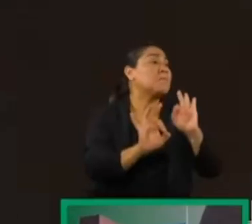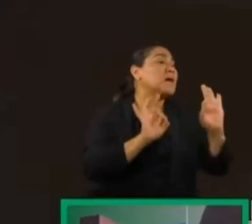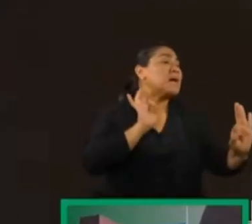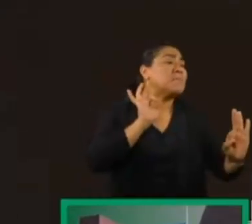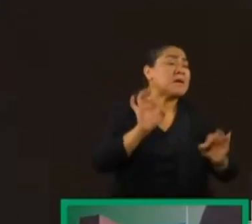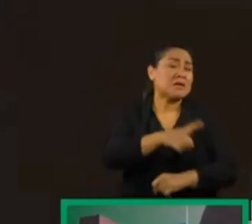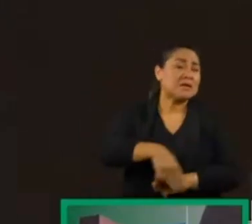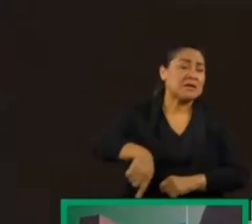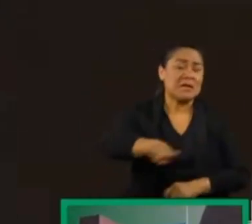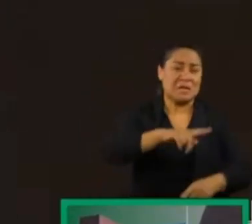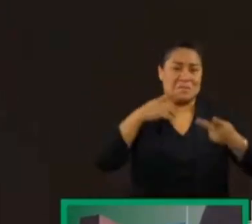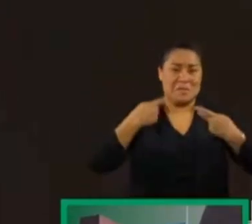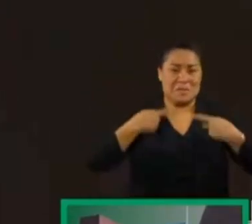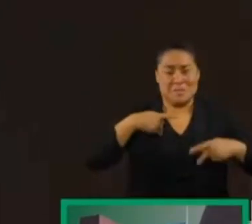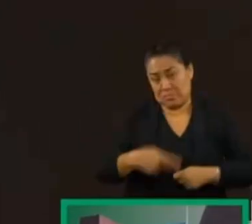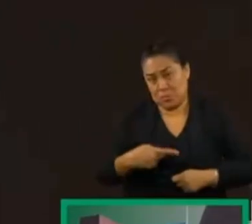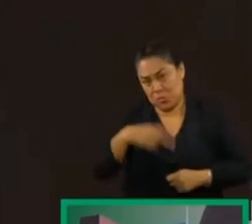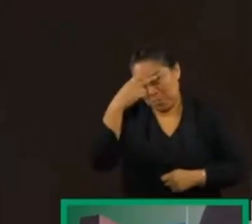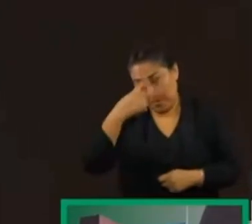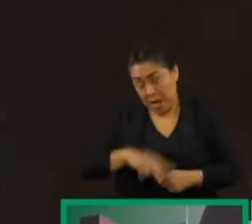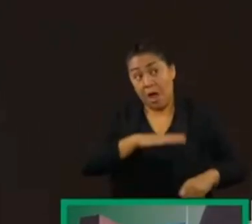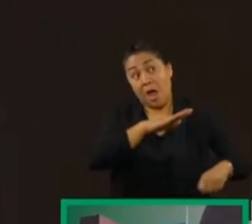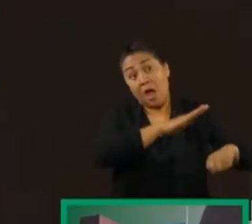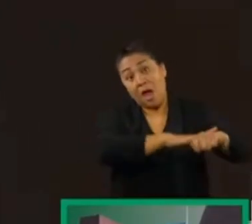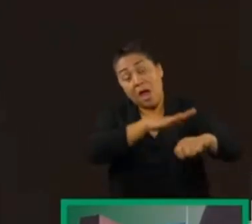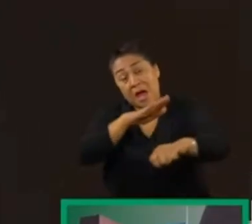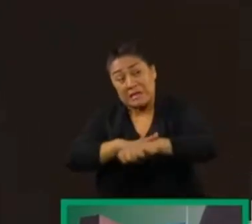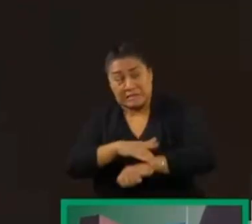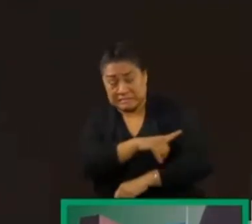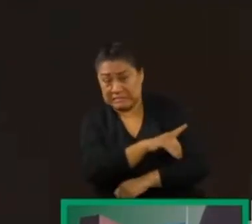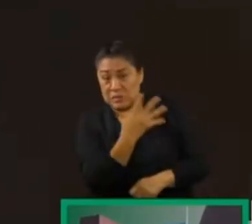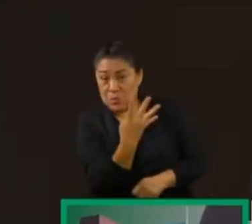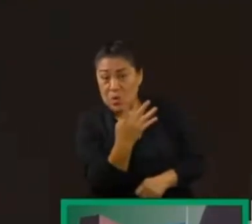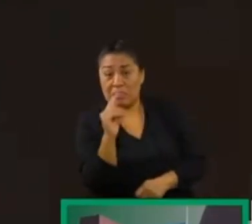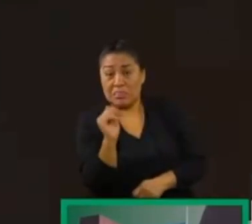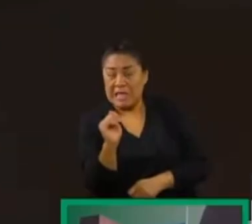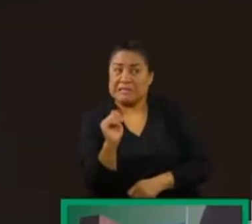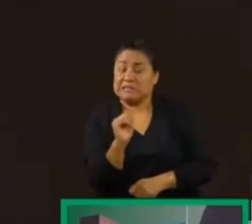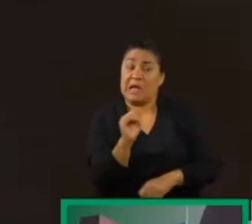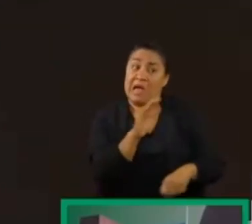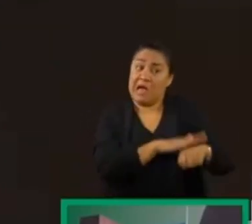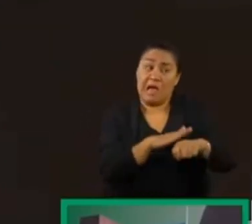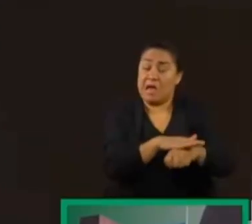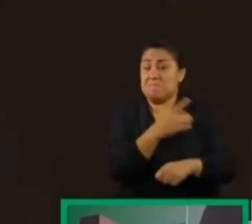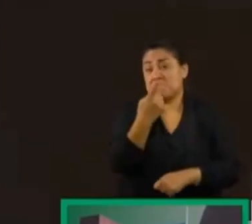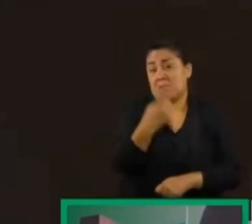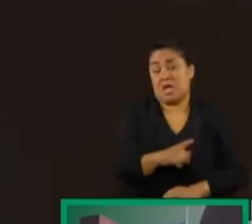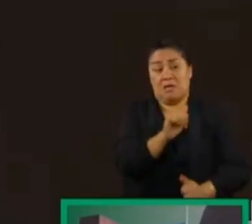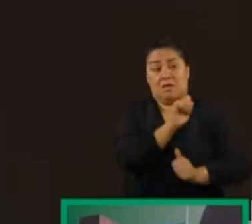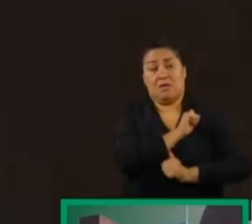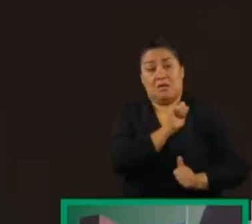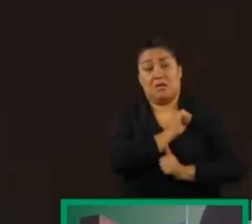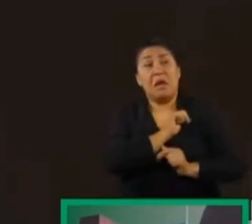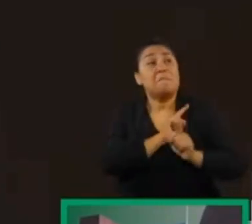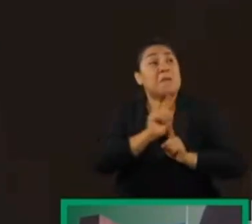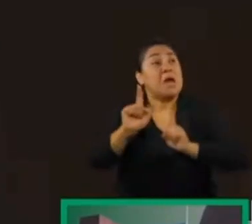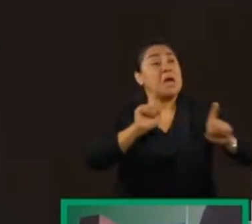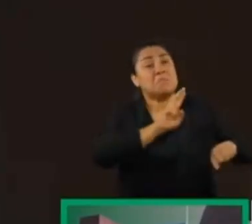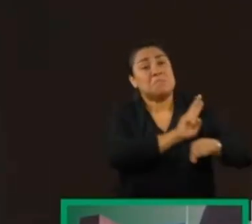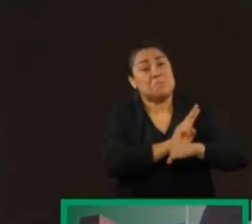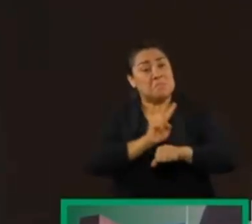los mexicanos diciendo que en esta cuarta transformación queremos militarizar al país. Eso